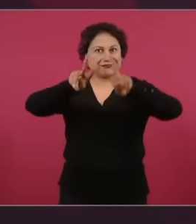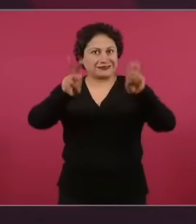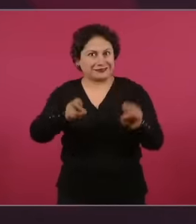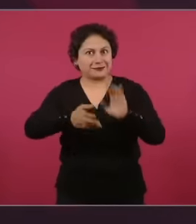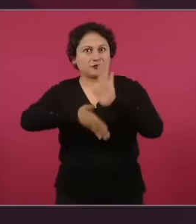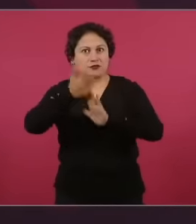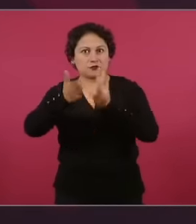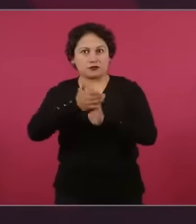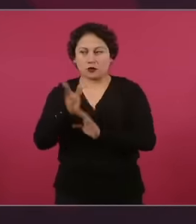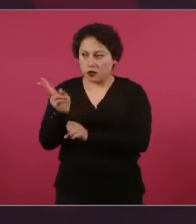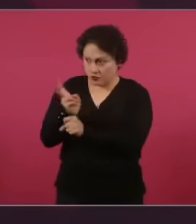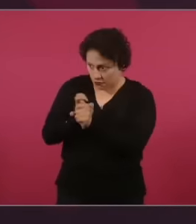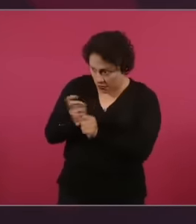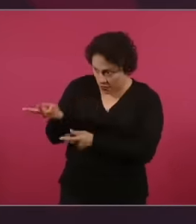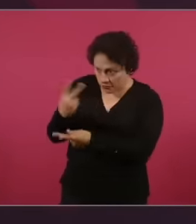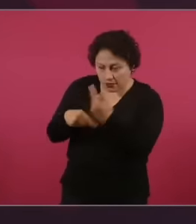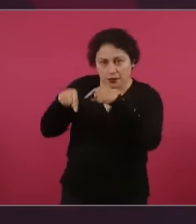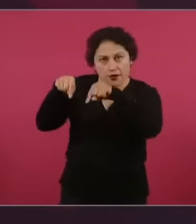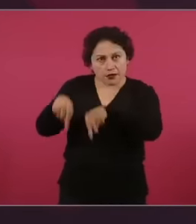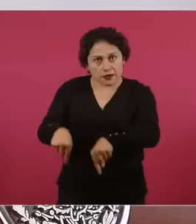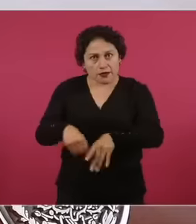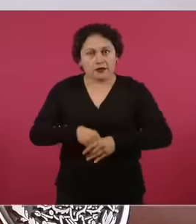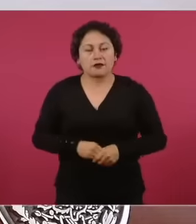que traigan aquí